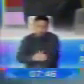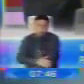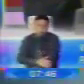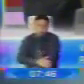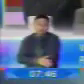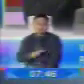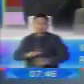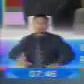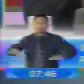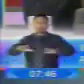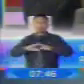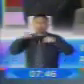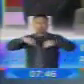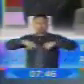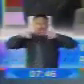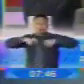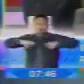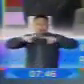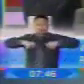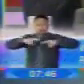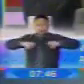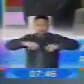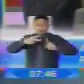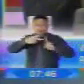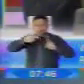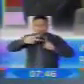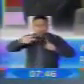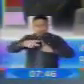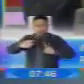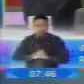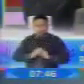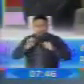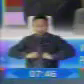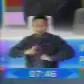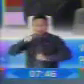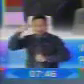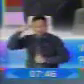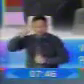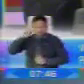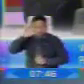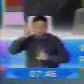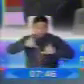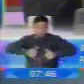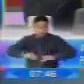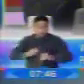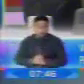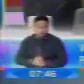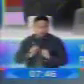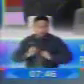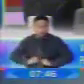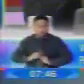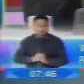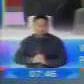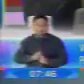para áreas arqueológicas, para producciones audiovisuales, para que puedan continuar, y para